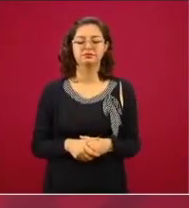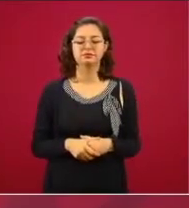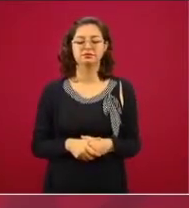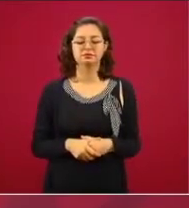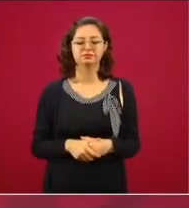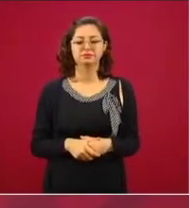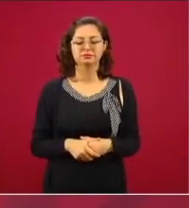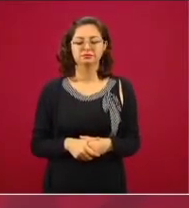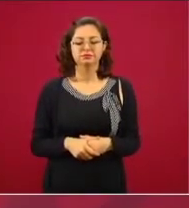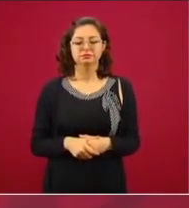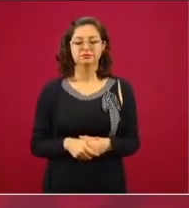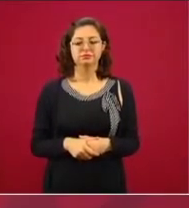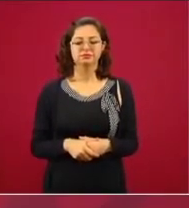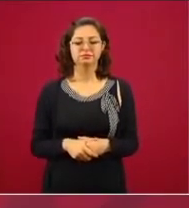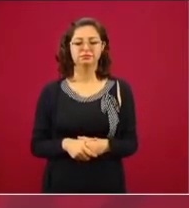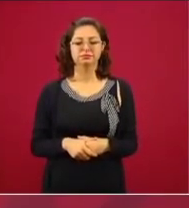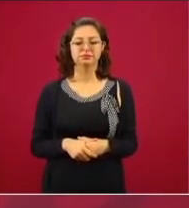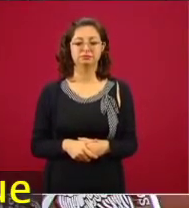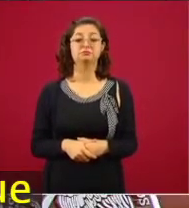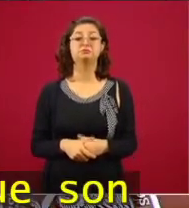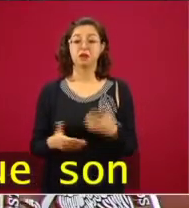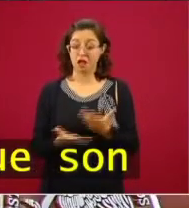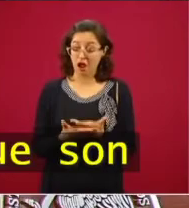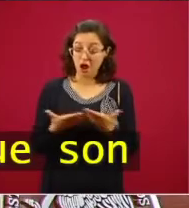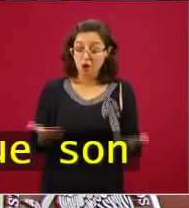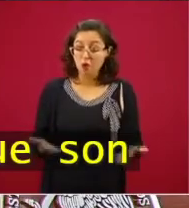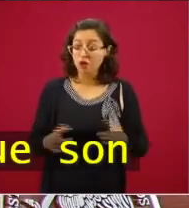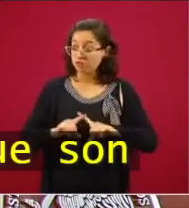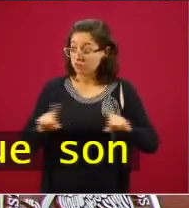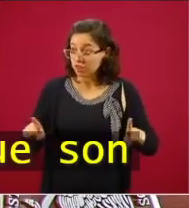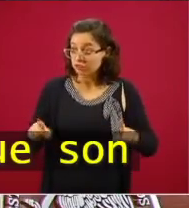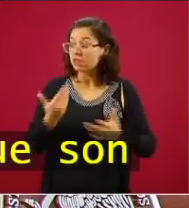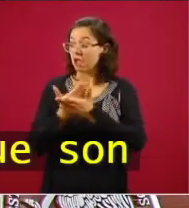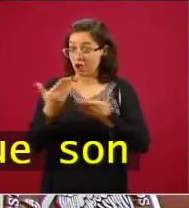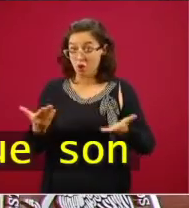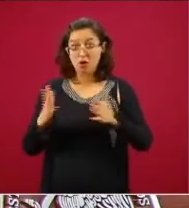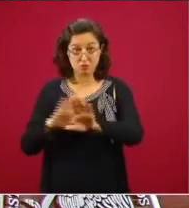particular. Entonces, por eso, qué bien que son opositores.